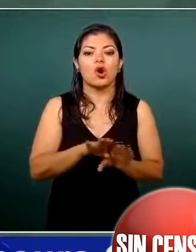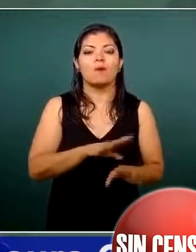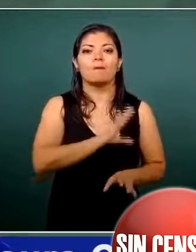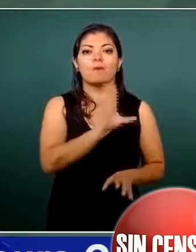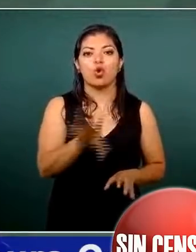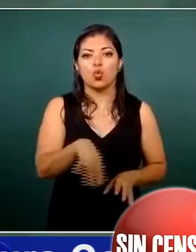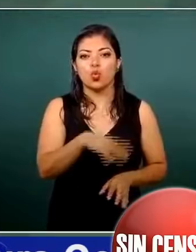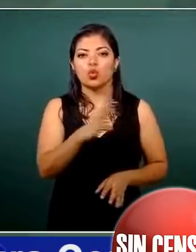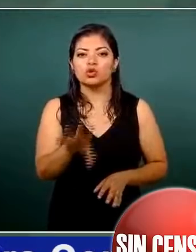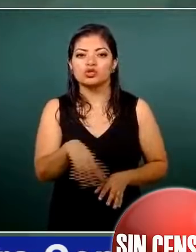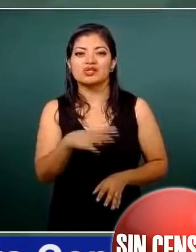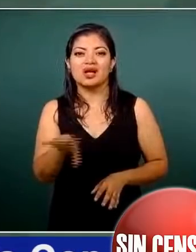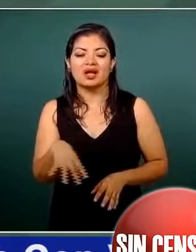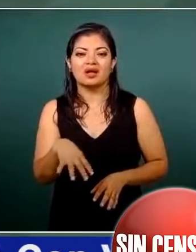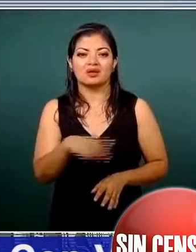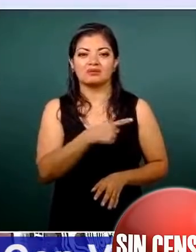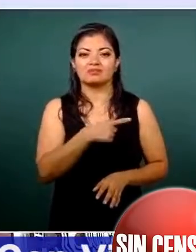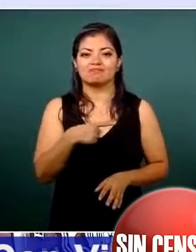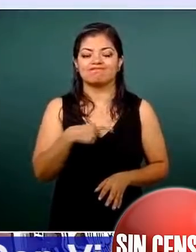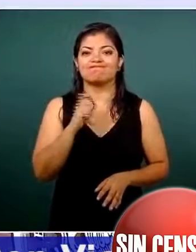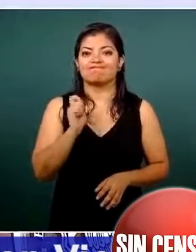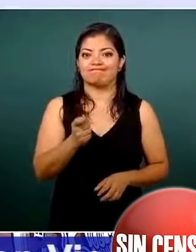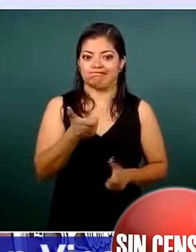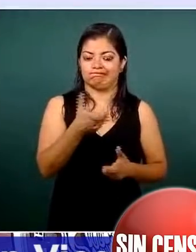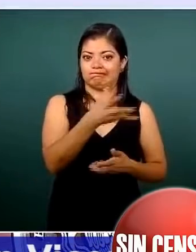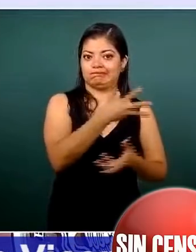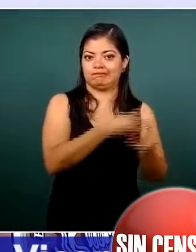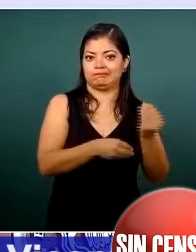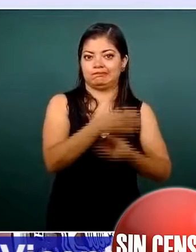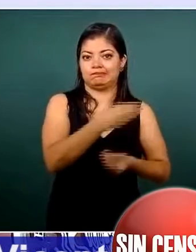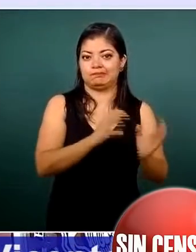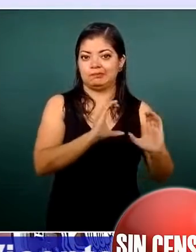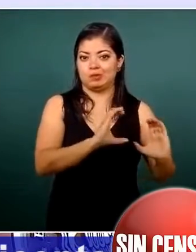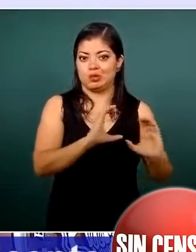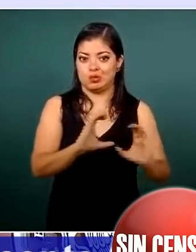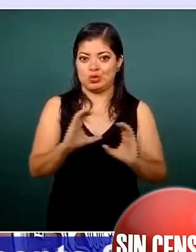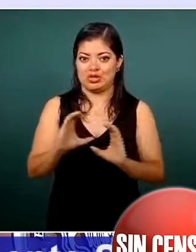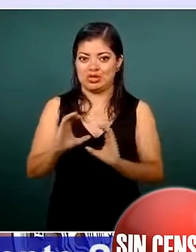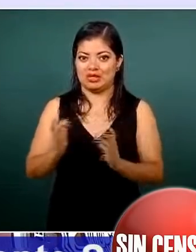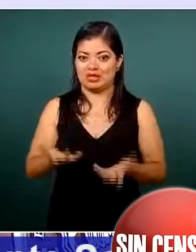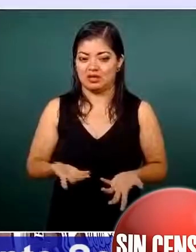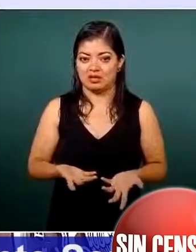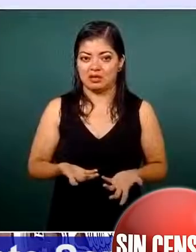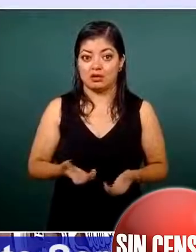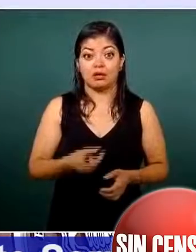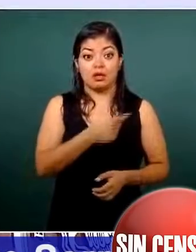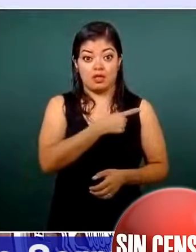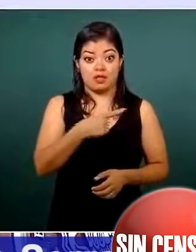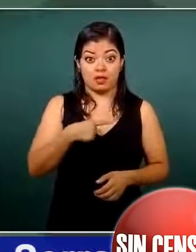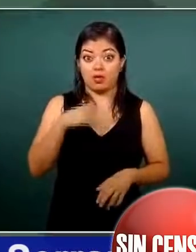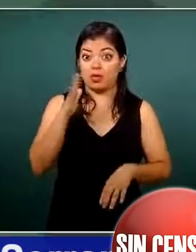se mantengan sanas las finanzas, que no se endeude el país,